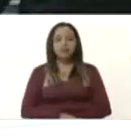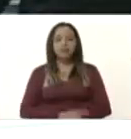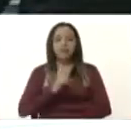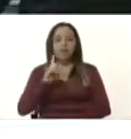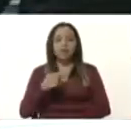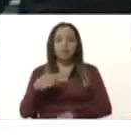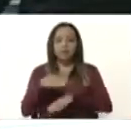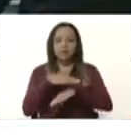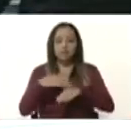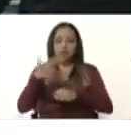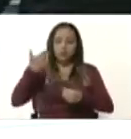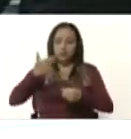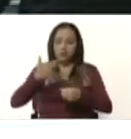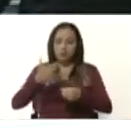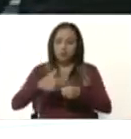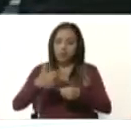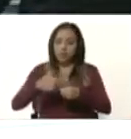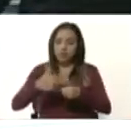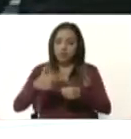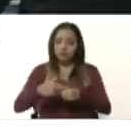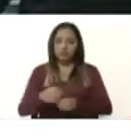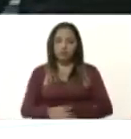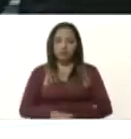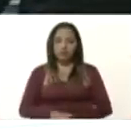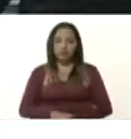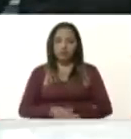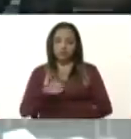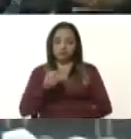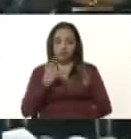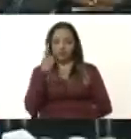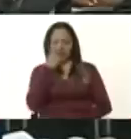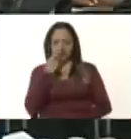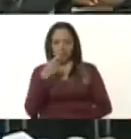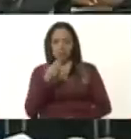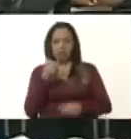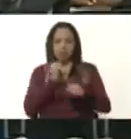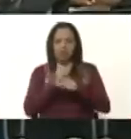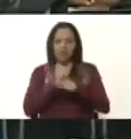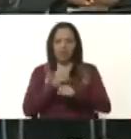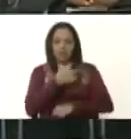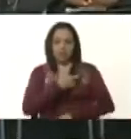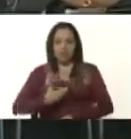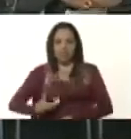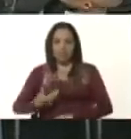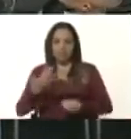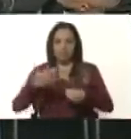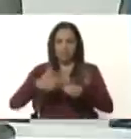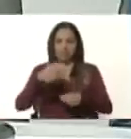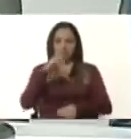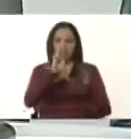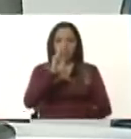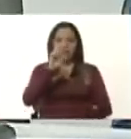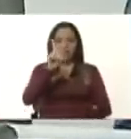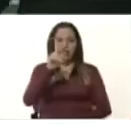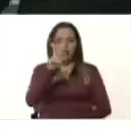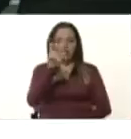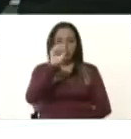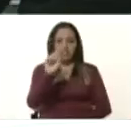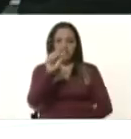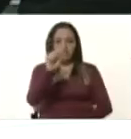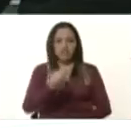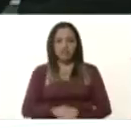de Petróleo, presidente de PDVSA, viene muy serio hoy, y mucho trabajo, se pone serio, cuando uno trabaja se pone serio. Mayor